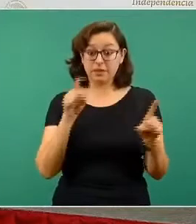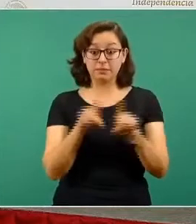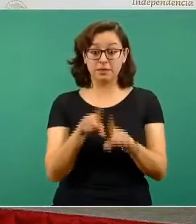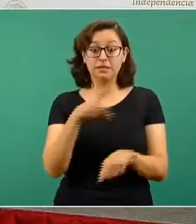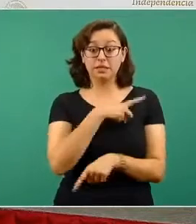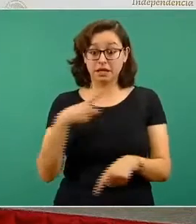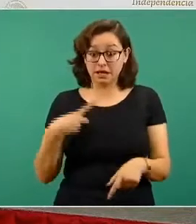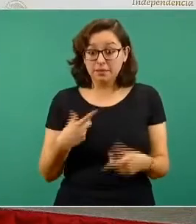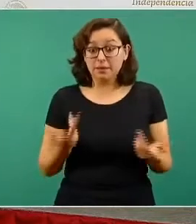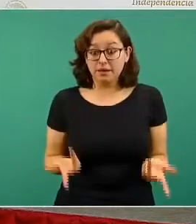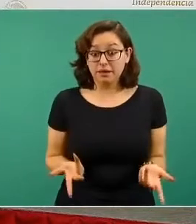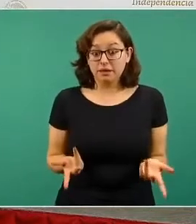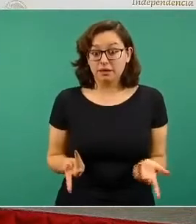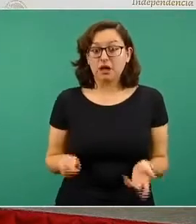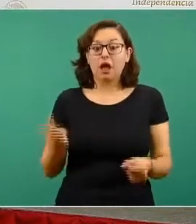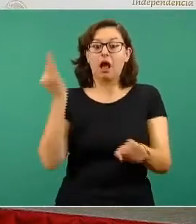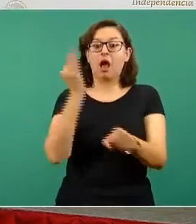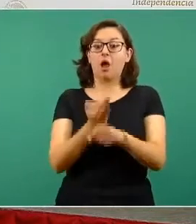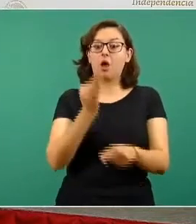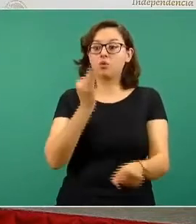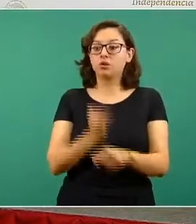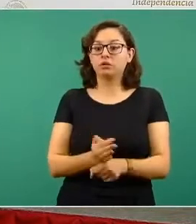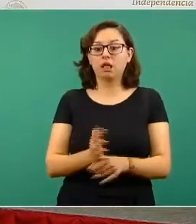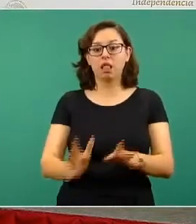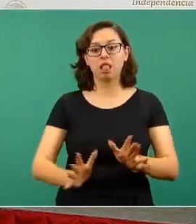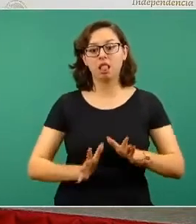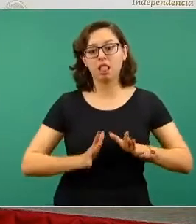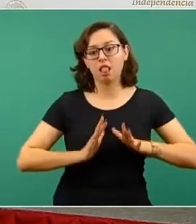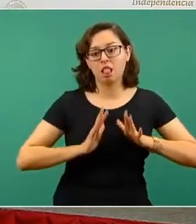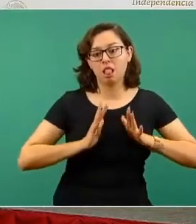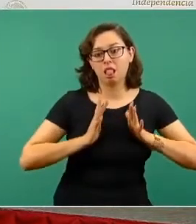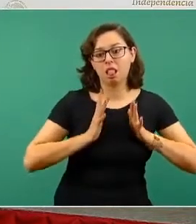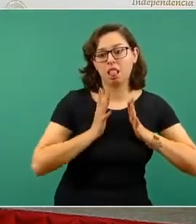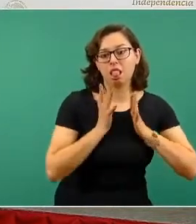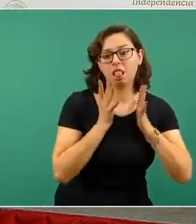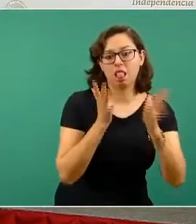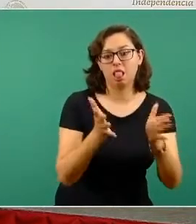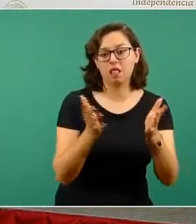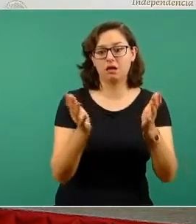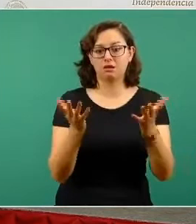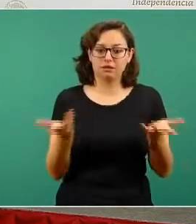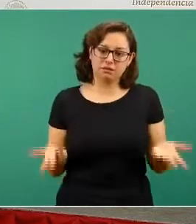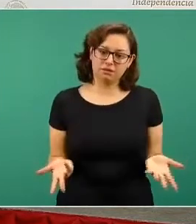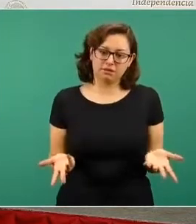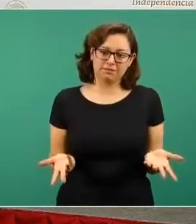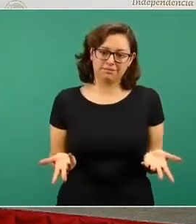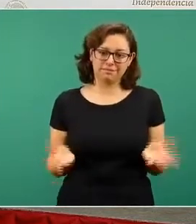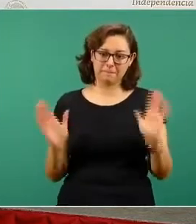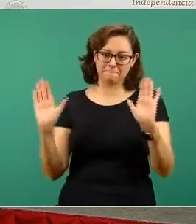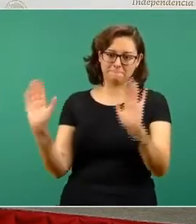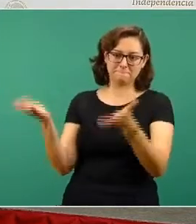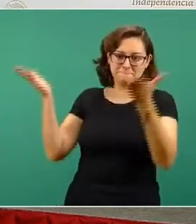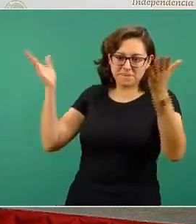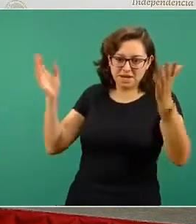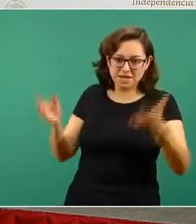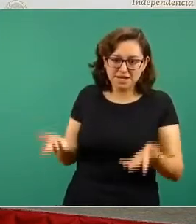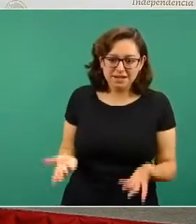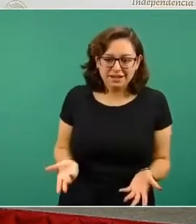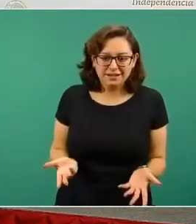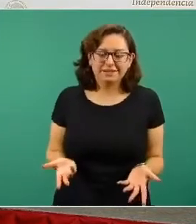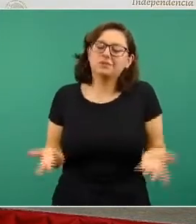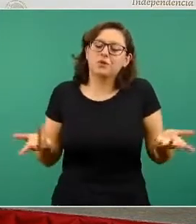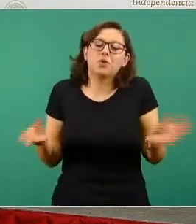dejarnos engañar ante la oferta de una supuesta vacuna que se consiguió a través de un medio